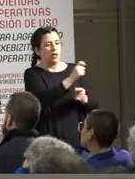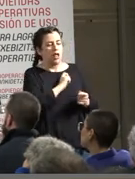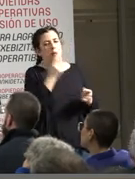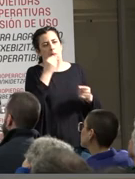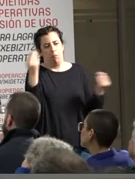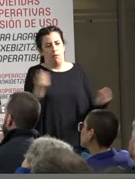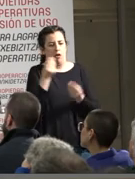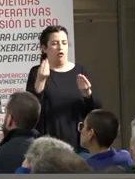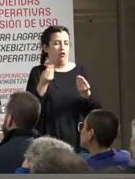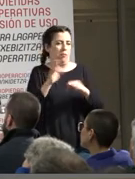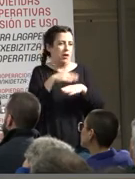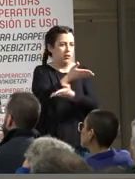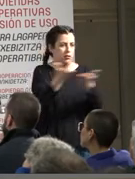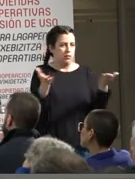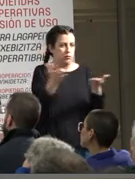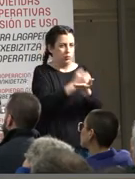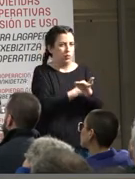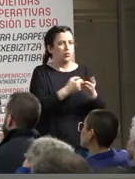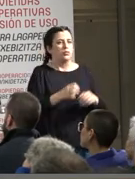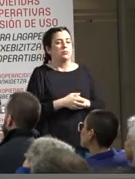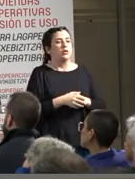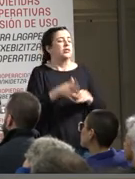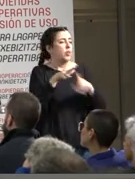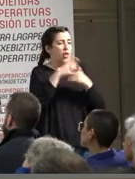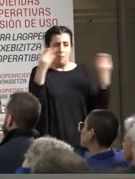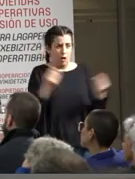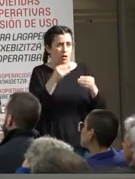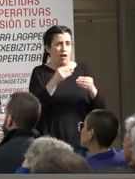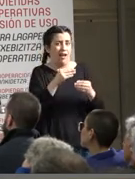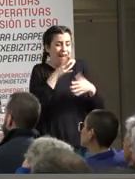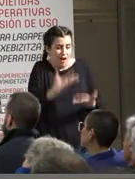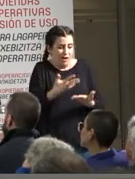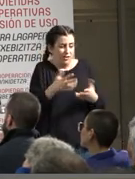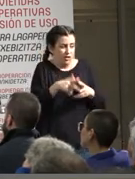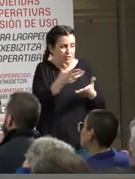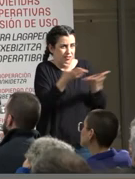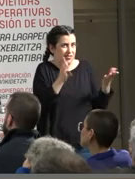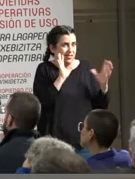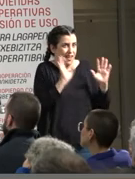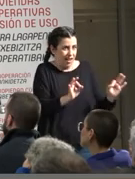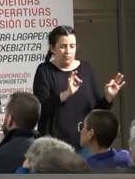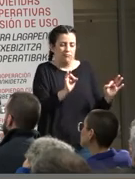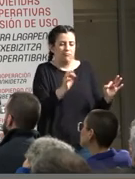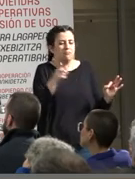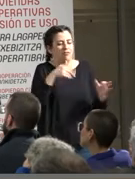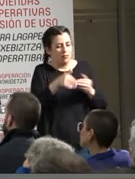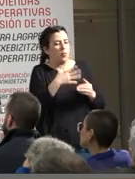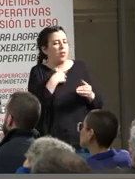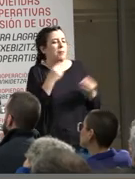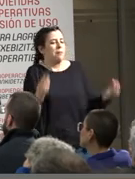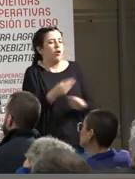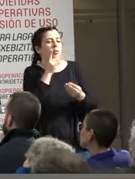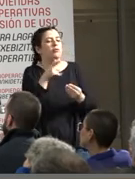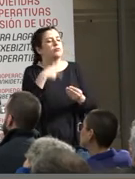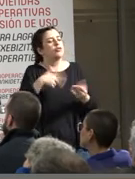Pero en todas las escalas mejora el panorama que tenemos ahora mismo del mercado, ¿no? Porque se trata de sacar vivienda del mercado,